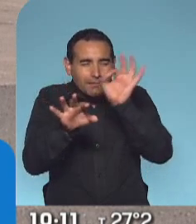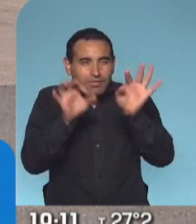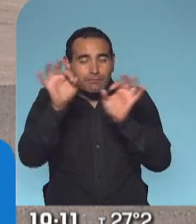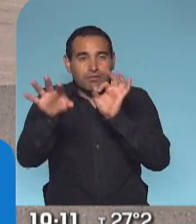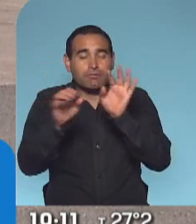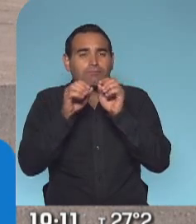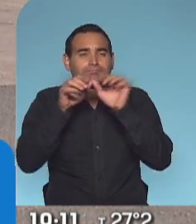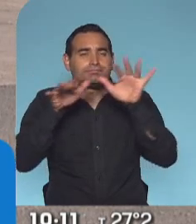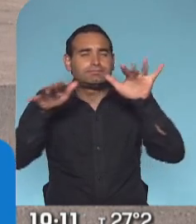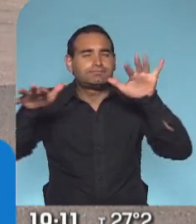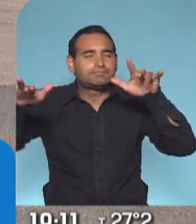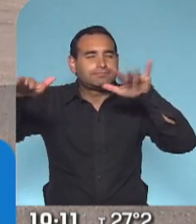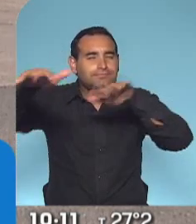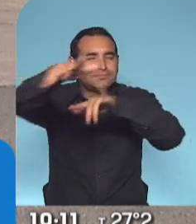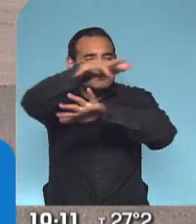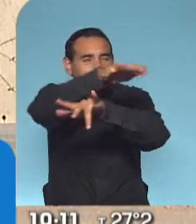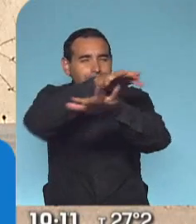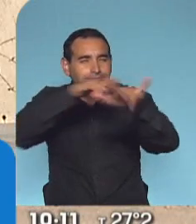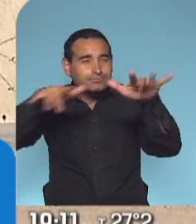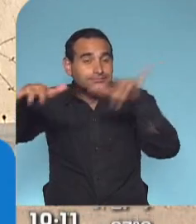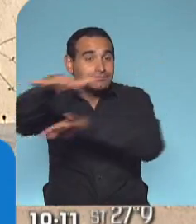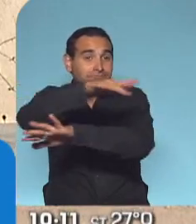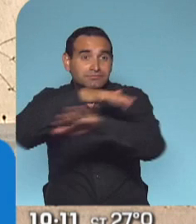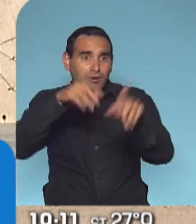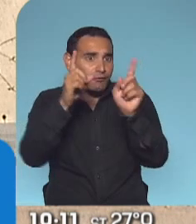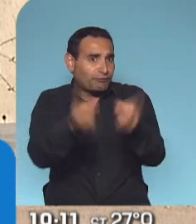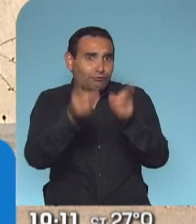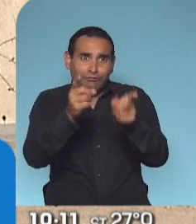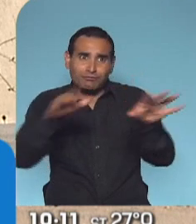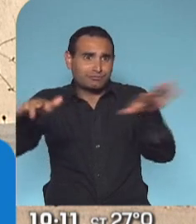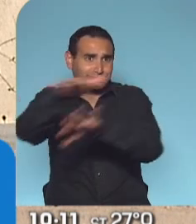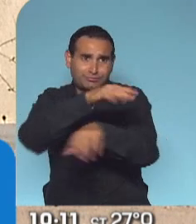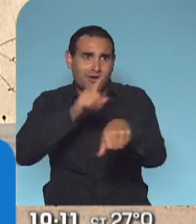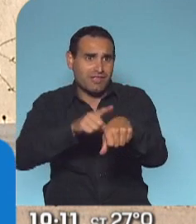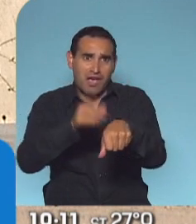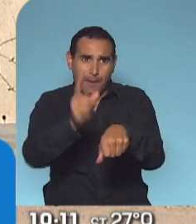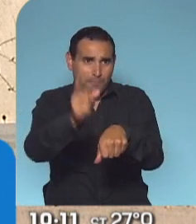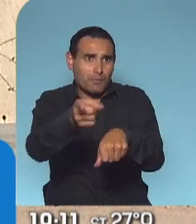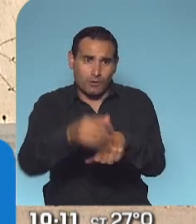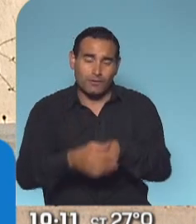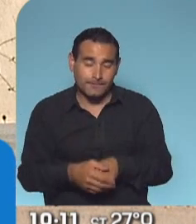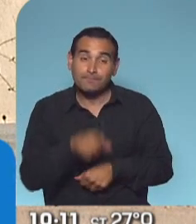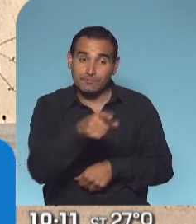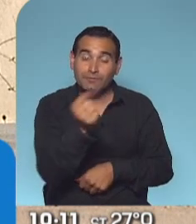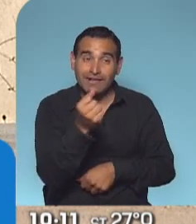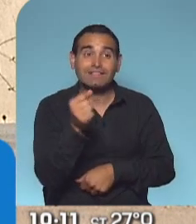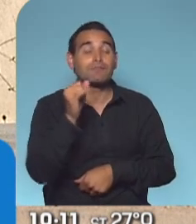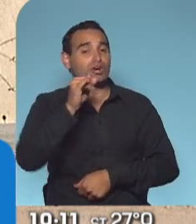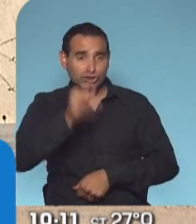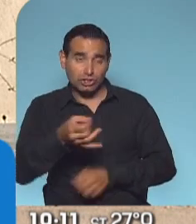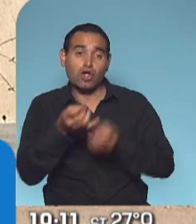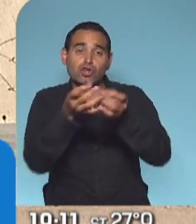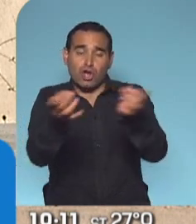puede quedar en el aire aerosolizado y puede permanecer mucho tiempo. Eso es fundamental, pero sí puede haber nuevos